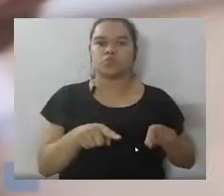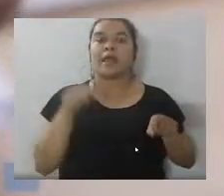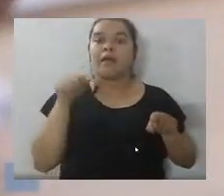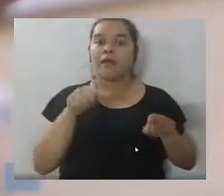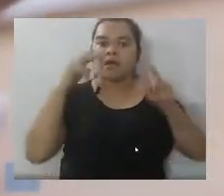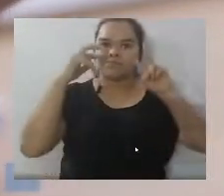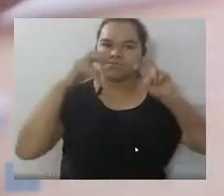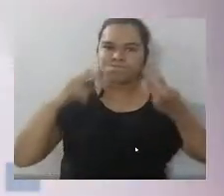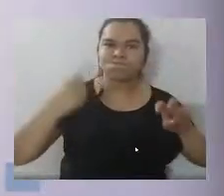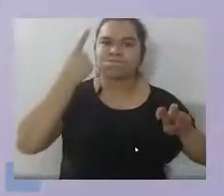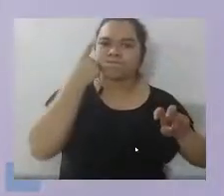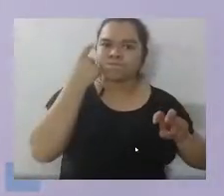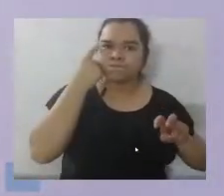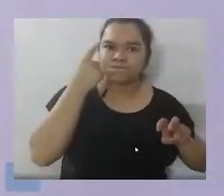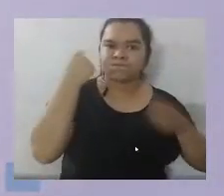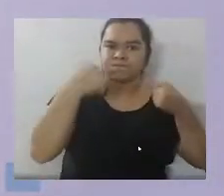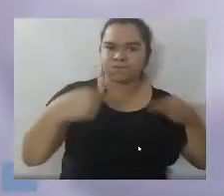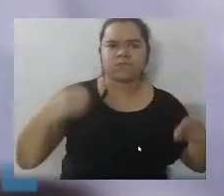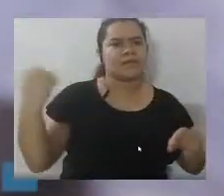país.